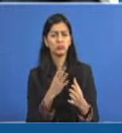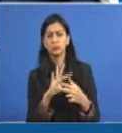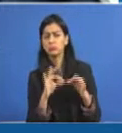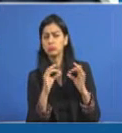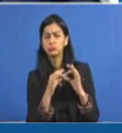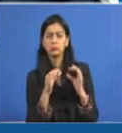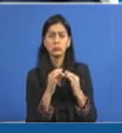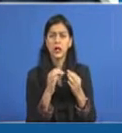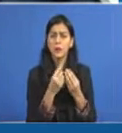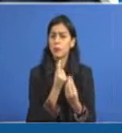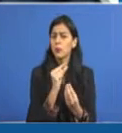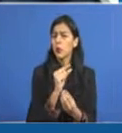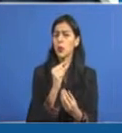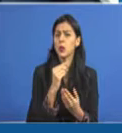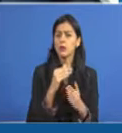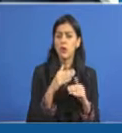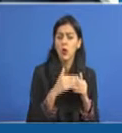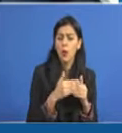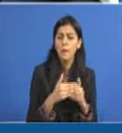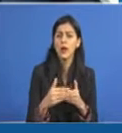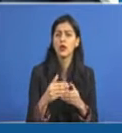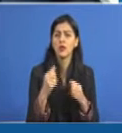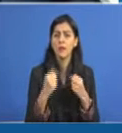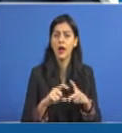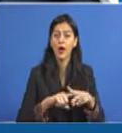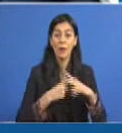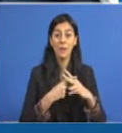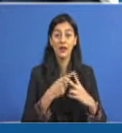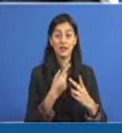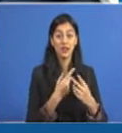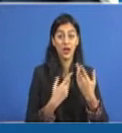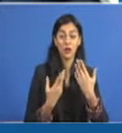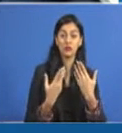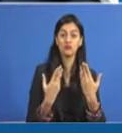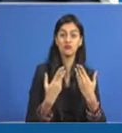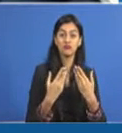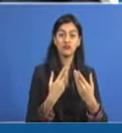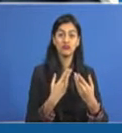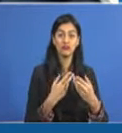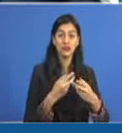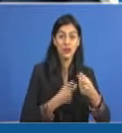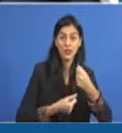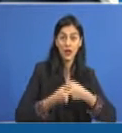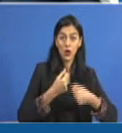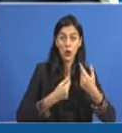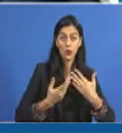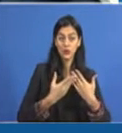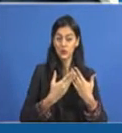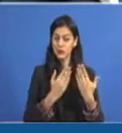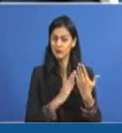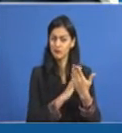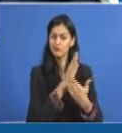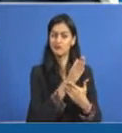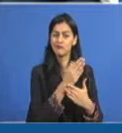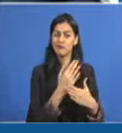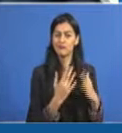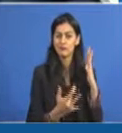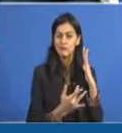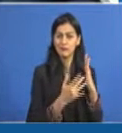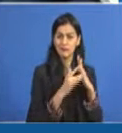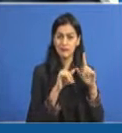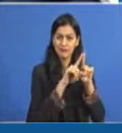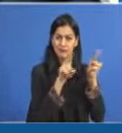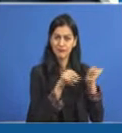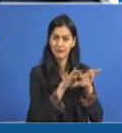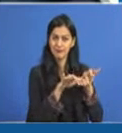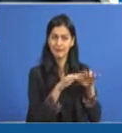pasos que se deben seguir para iniciar un negocio en línea? Porque muchas personas podrían decir, bueno, parece fácil,